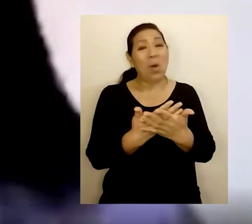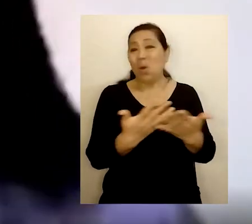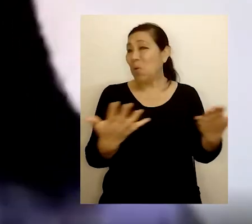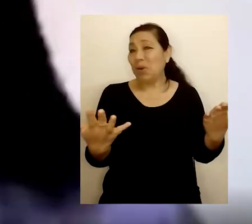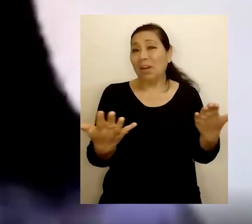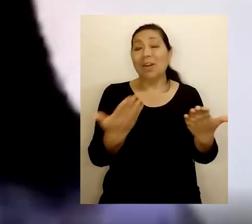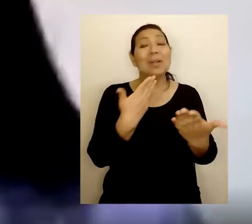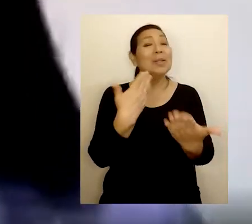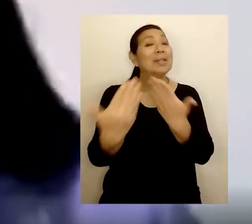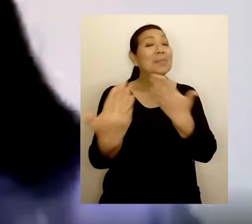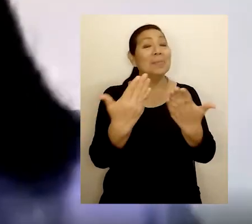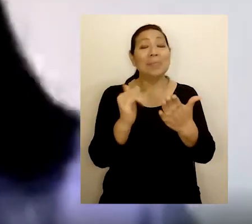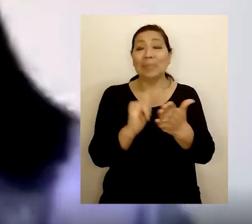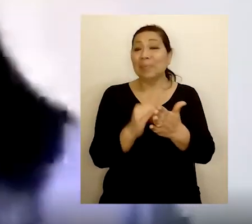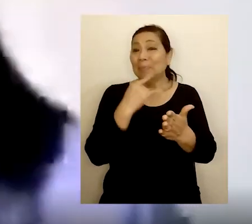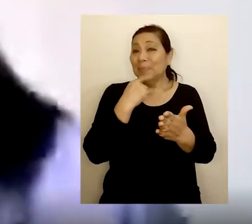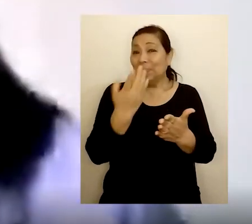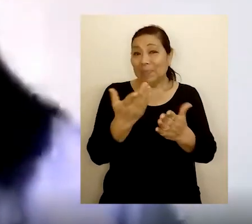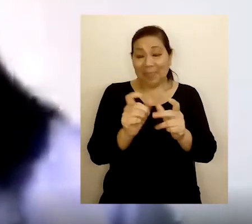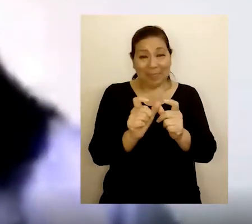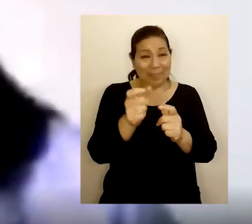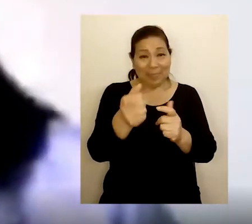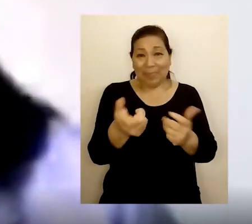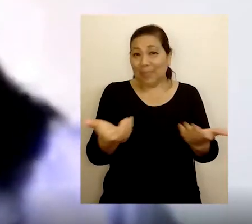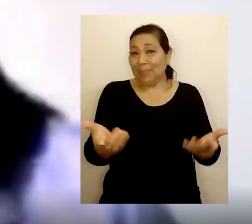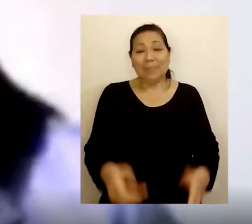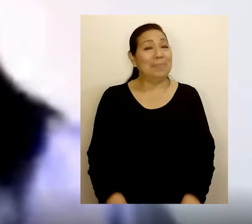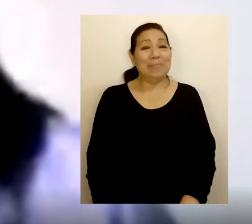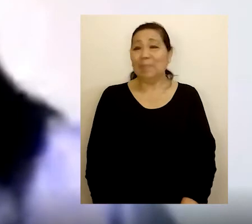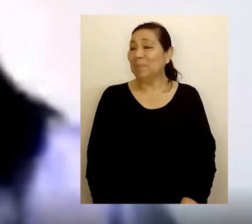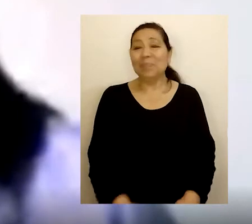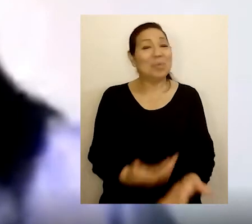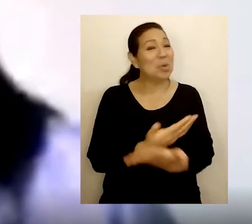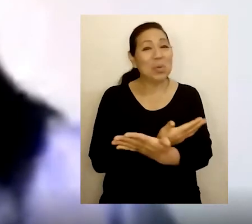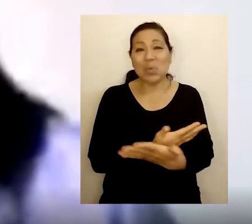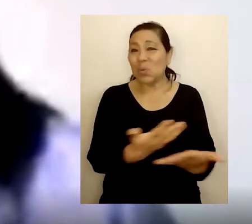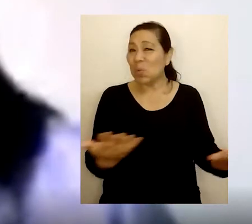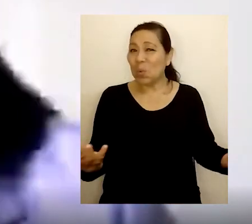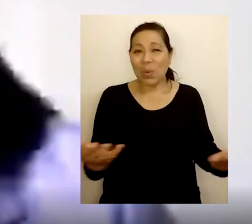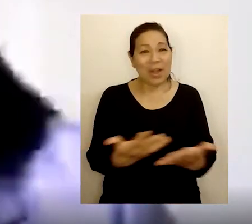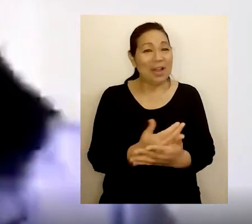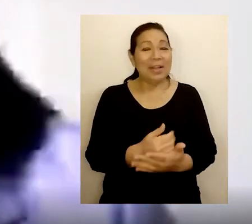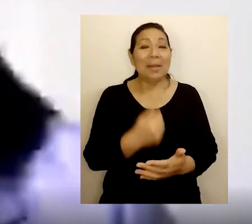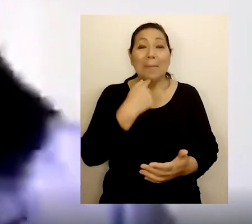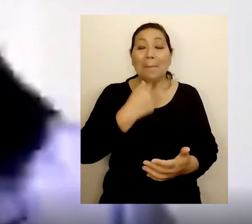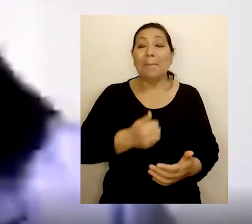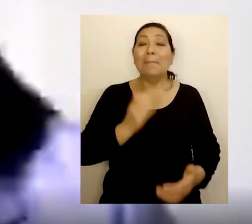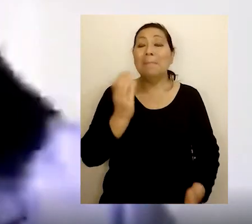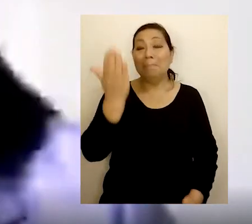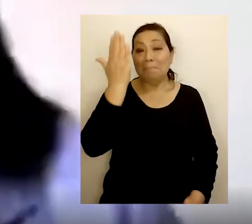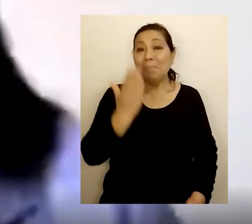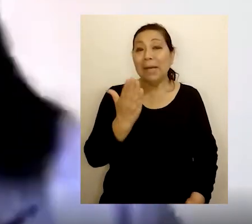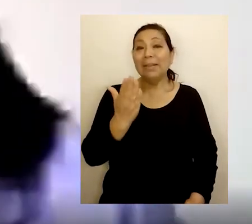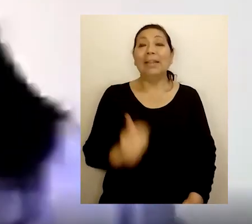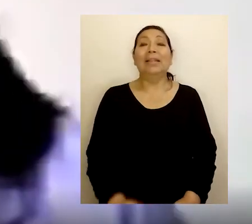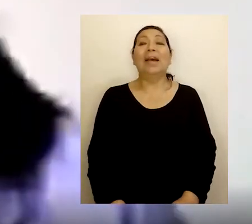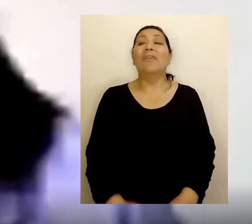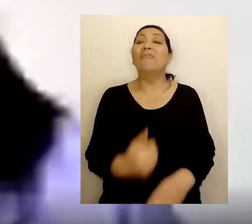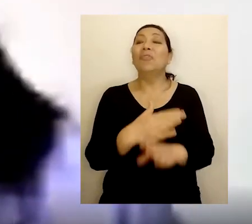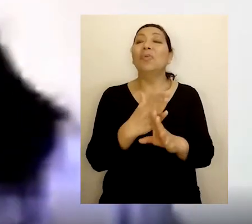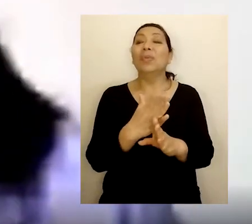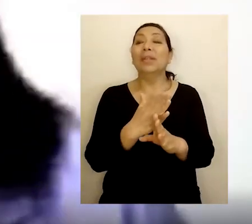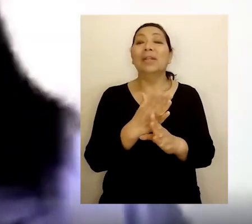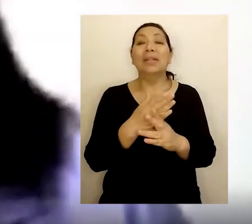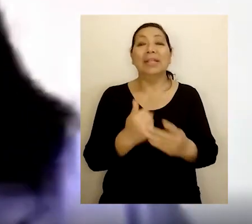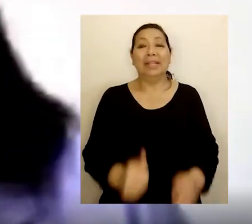la convalidación que acaba de mencionar mi colega de defensa. No ha habido. Por eso es que los magistrados demandados declaran fundada